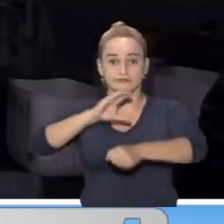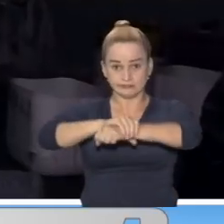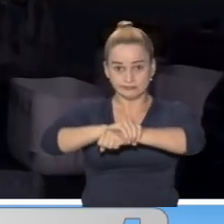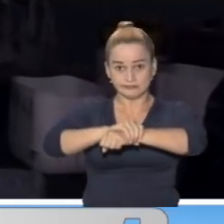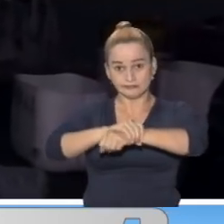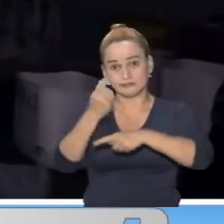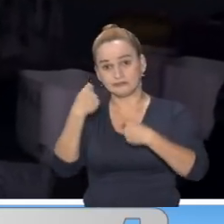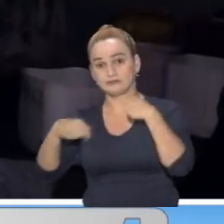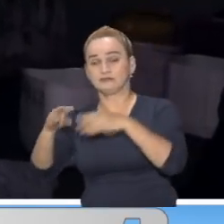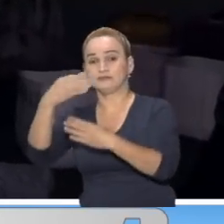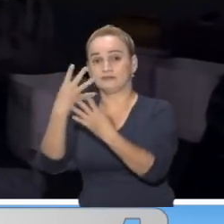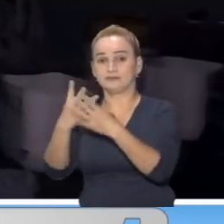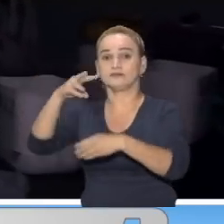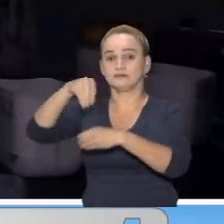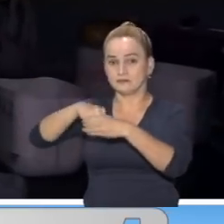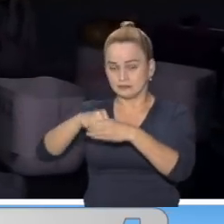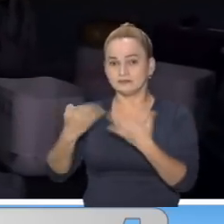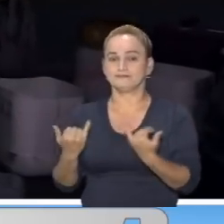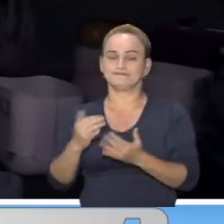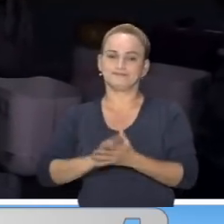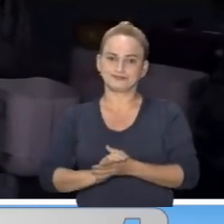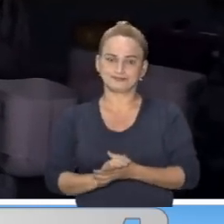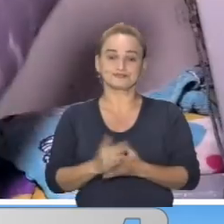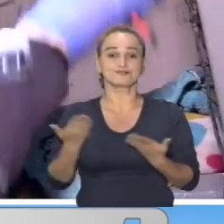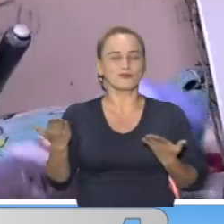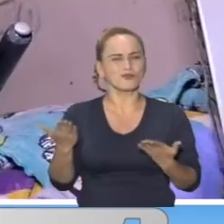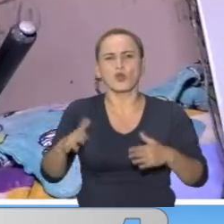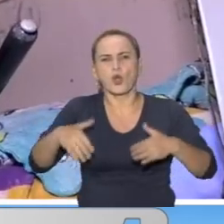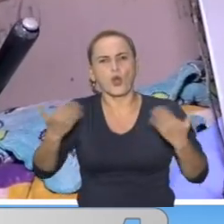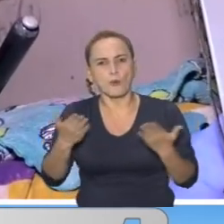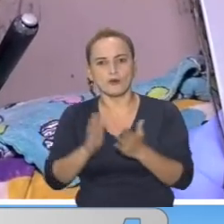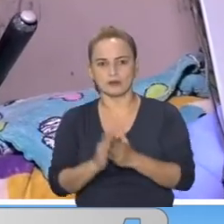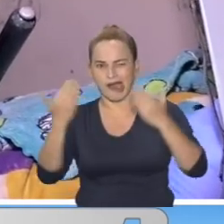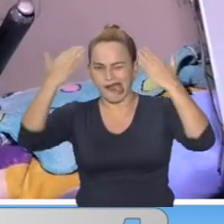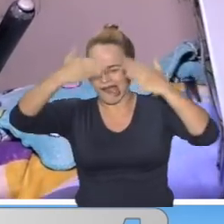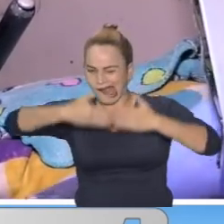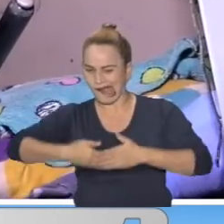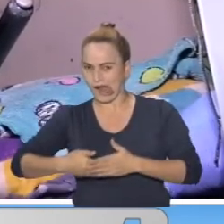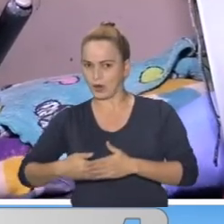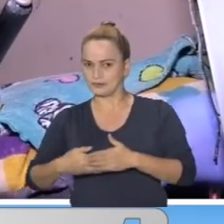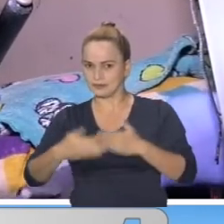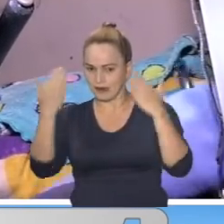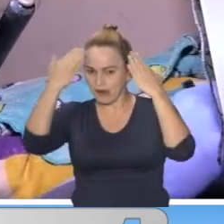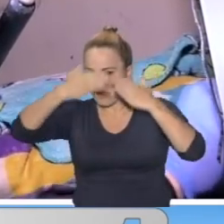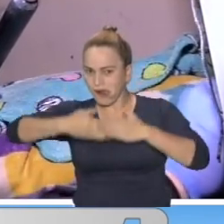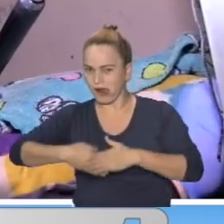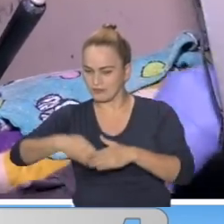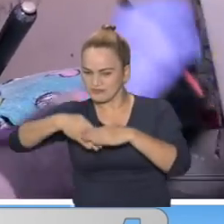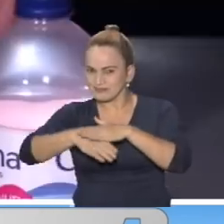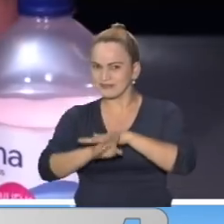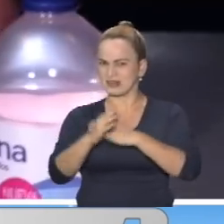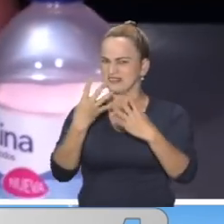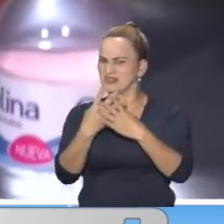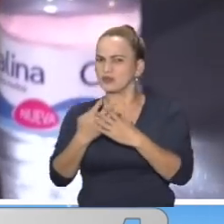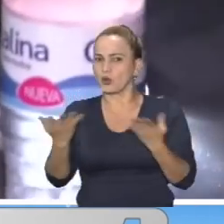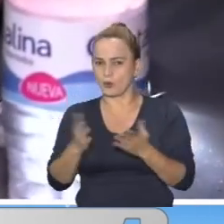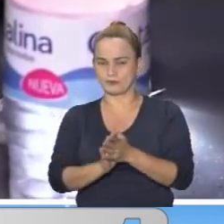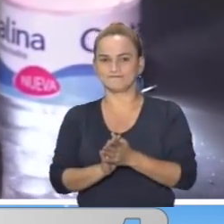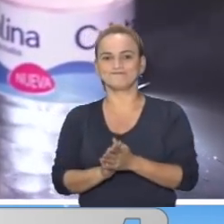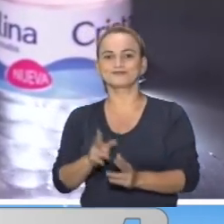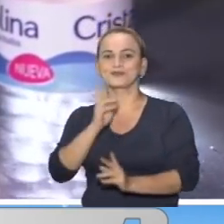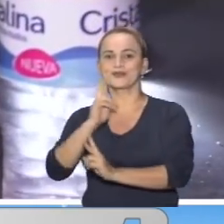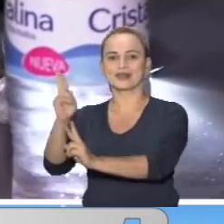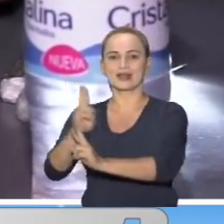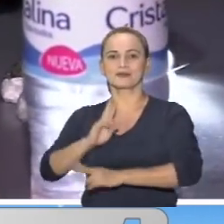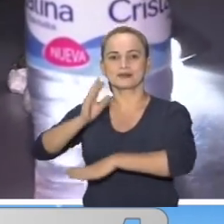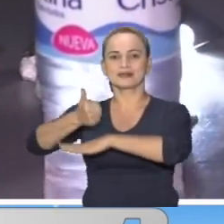o incluso otras están siendo sindicadas. Pero ¿cómo entran estos elementos a las cárceles del país? Esto lo responde